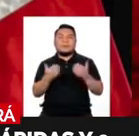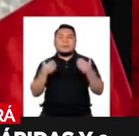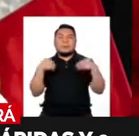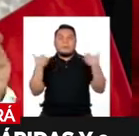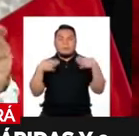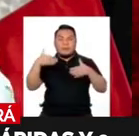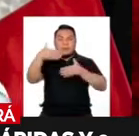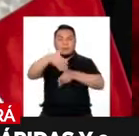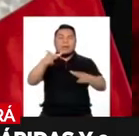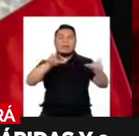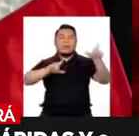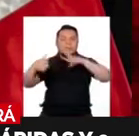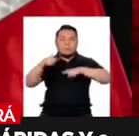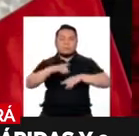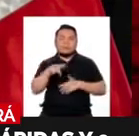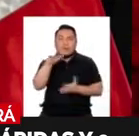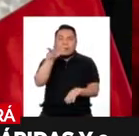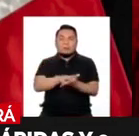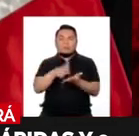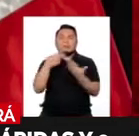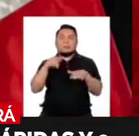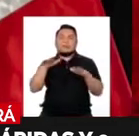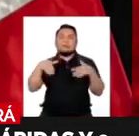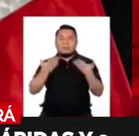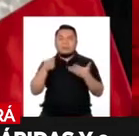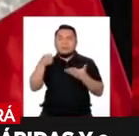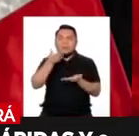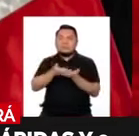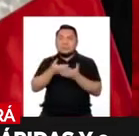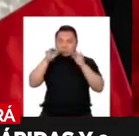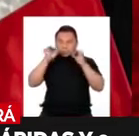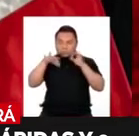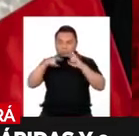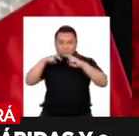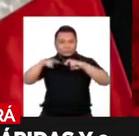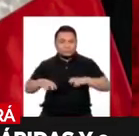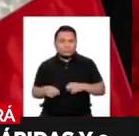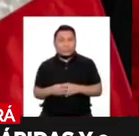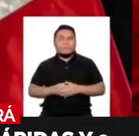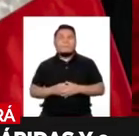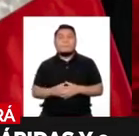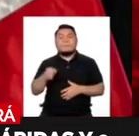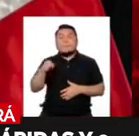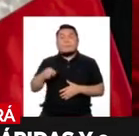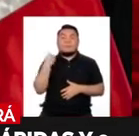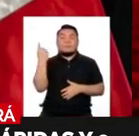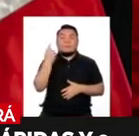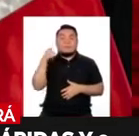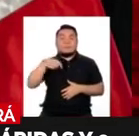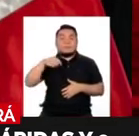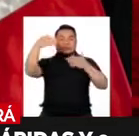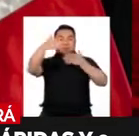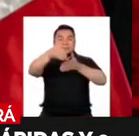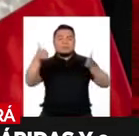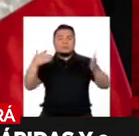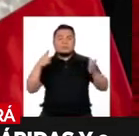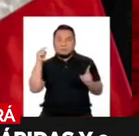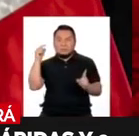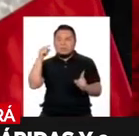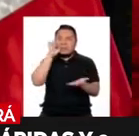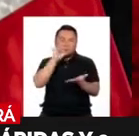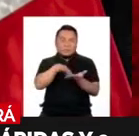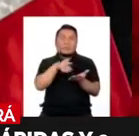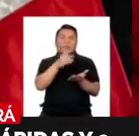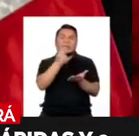los laboratorios aprobados ya para pruebas moleculares. Aparte de todas estas pruebas rápidas que no se requiere el laboratorio, es la aplicación